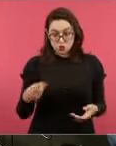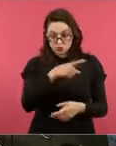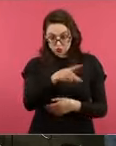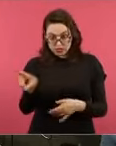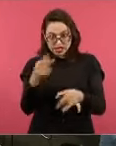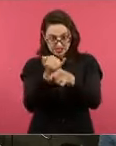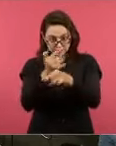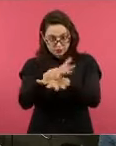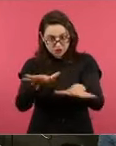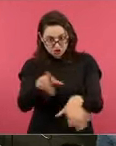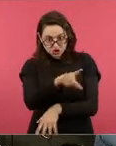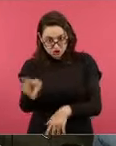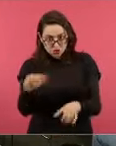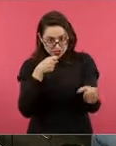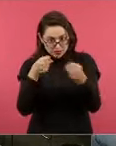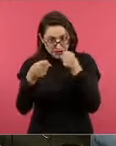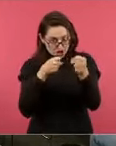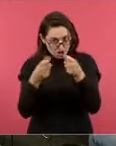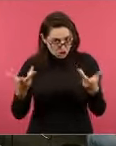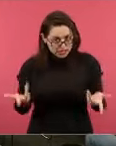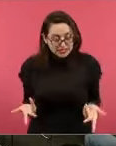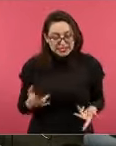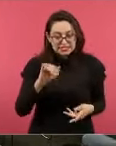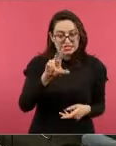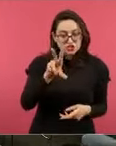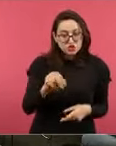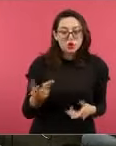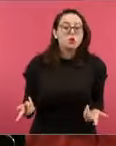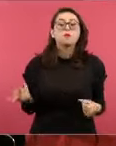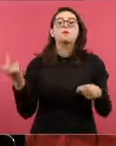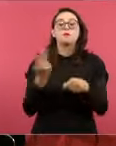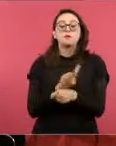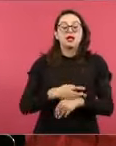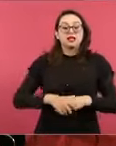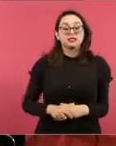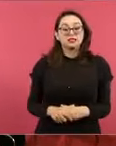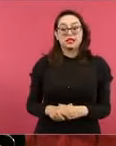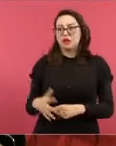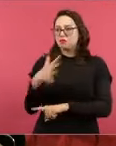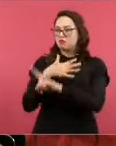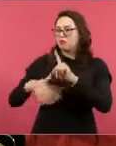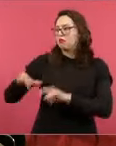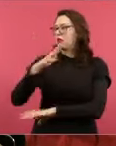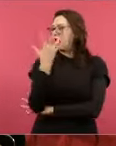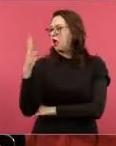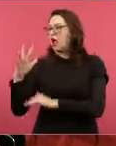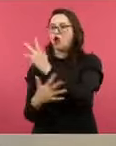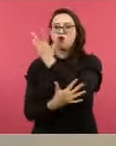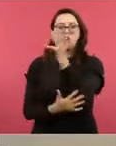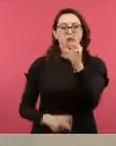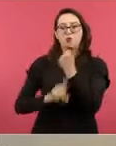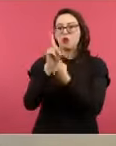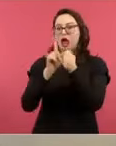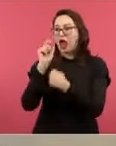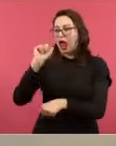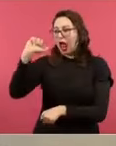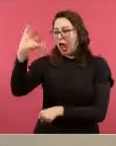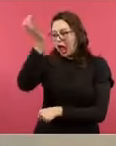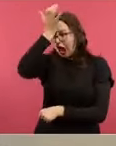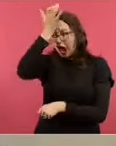información, deben saber qué pasa cuando tenemos un problema de carácter ecológico y ambientalista de esta naturaleza.